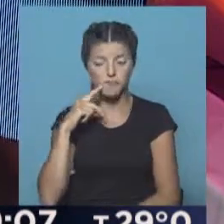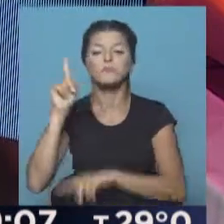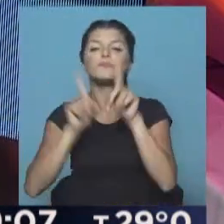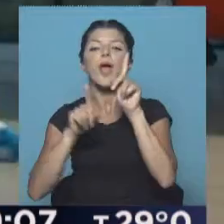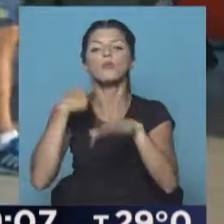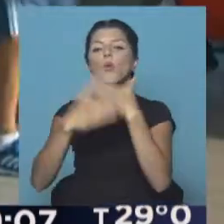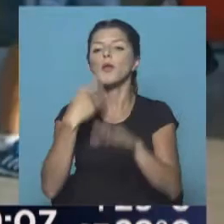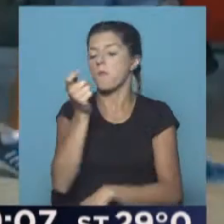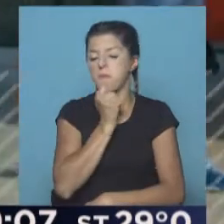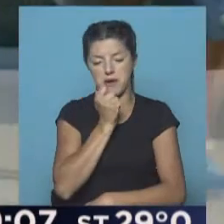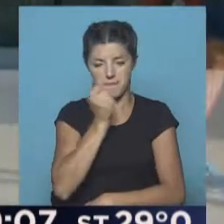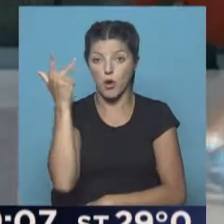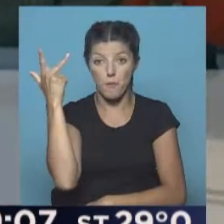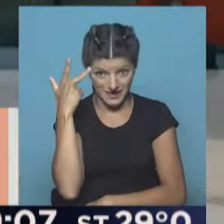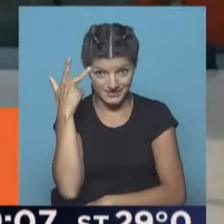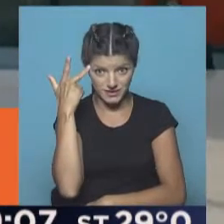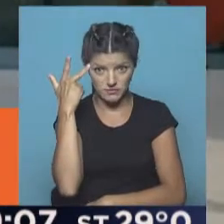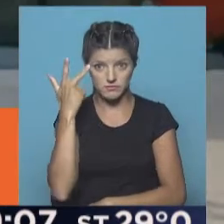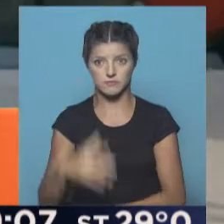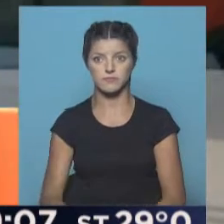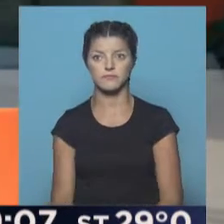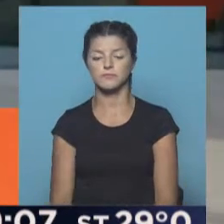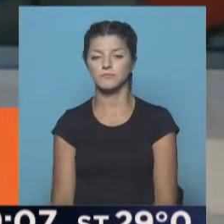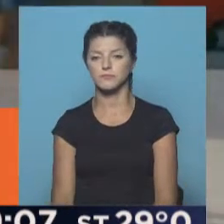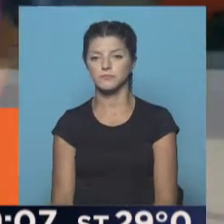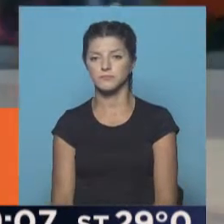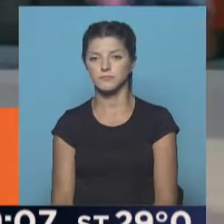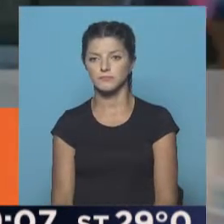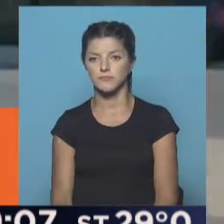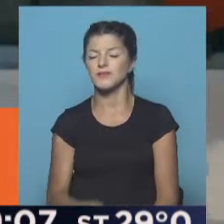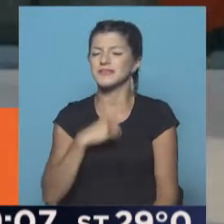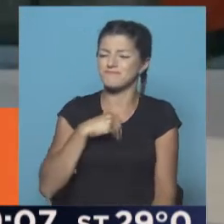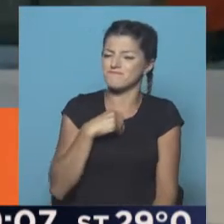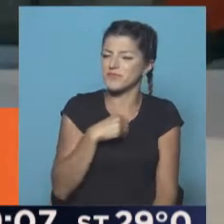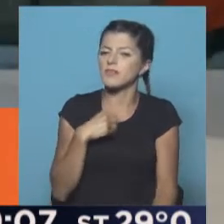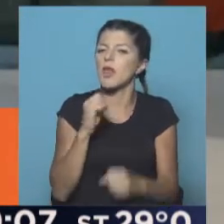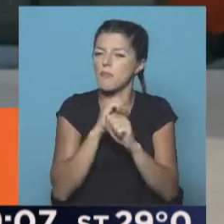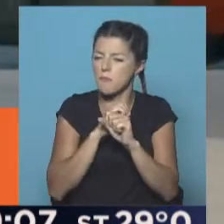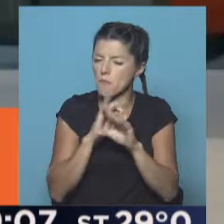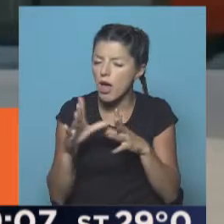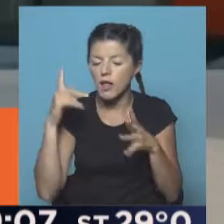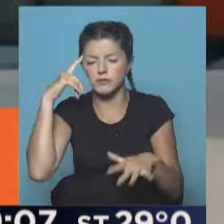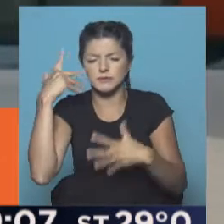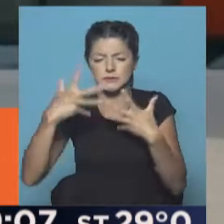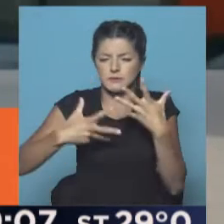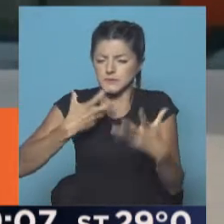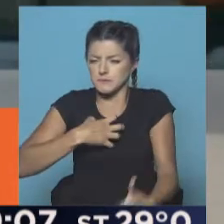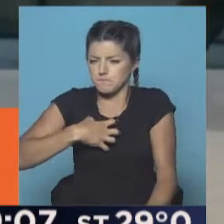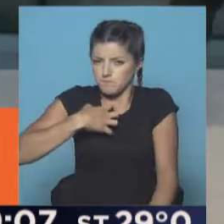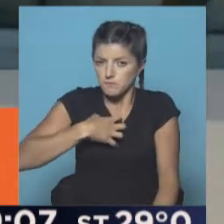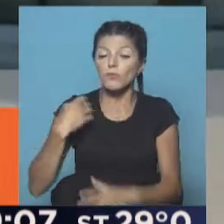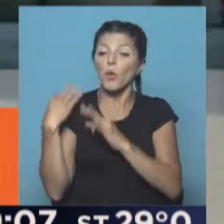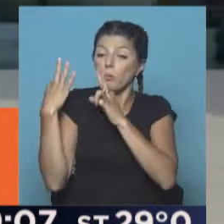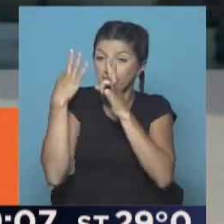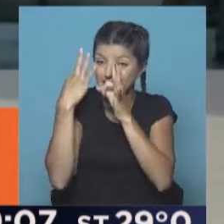el caso de Lionel Messi para citar uno, tuvieron alguna pequeña descomposición y mareos al llegar,